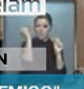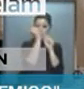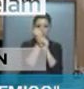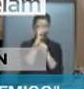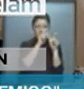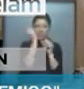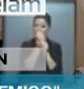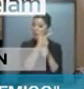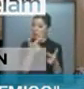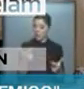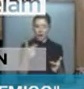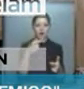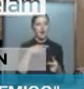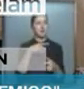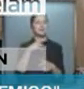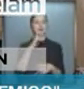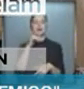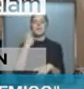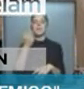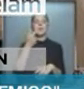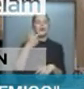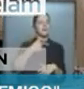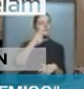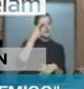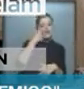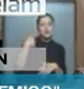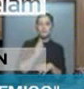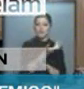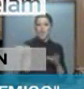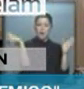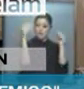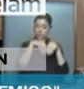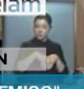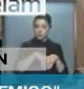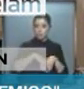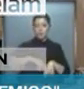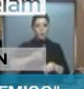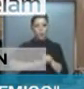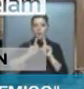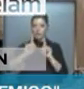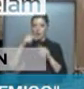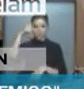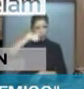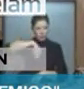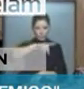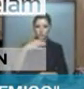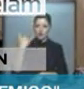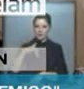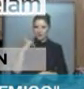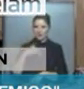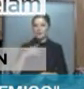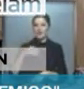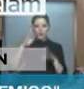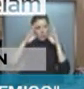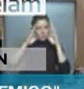donde vemos que cada vez se caen más beneficios sociales y nosotros estamos en una Argentina que tiene una política de metas de